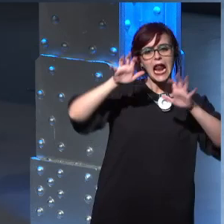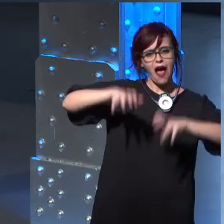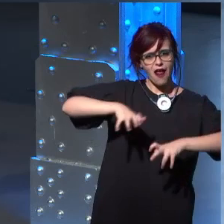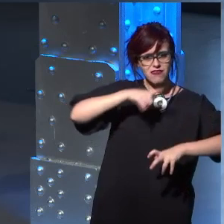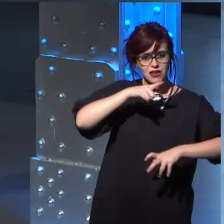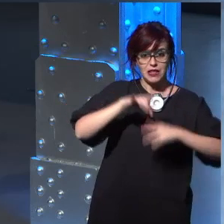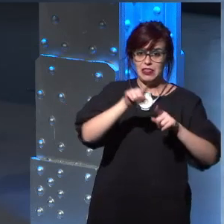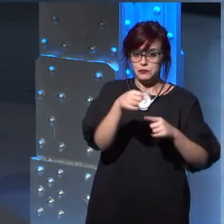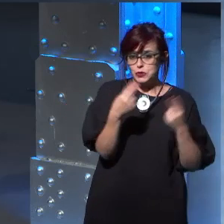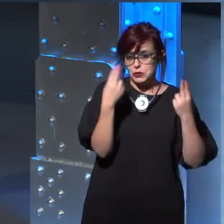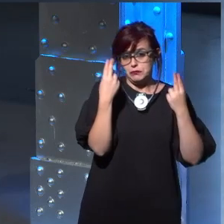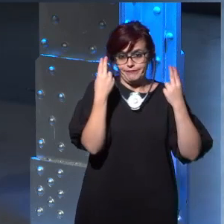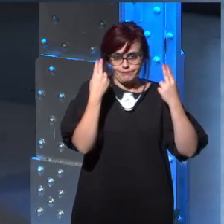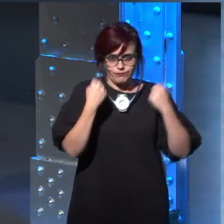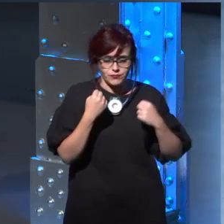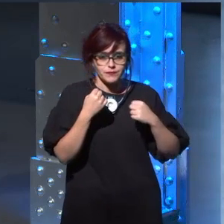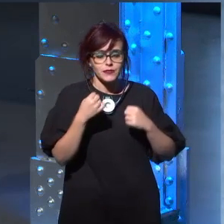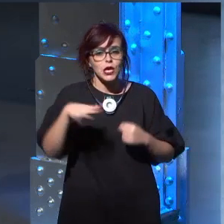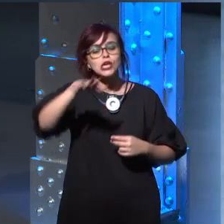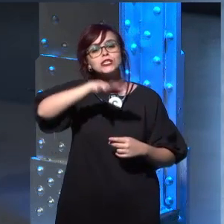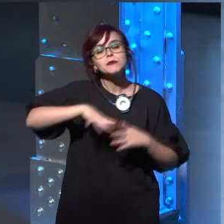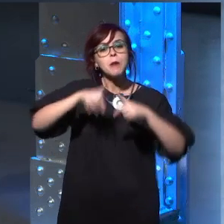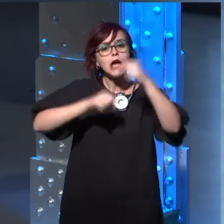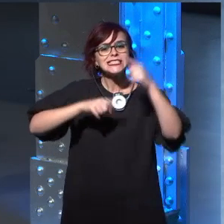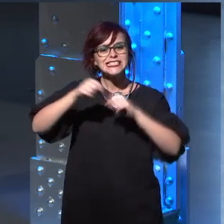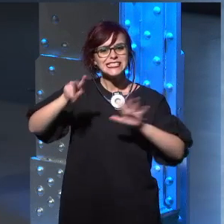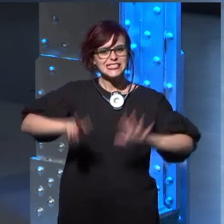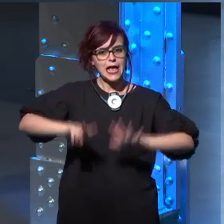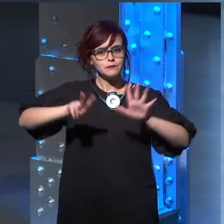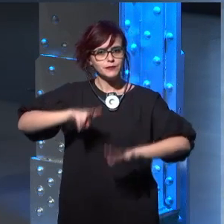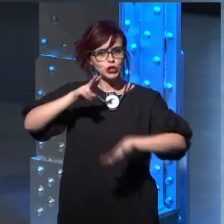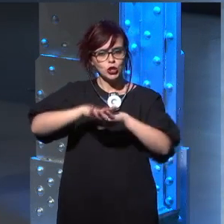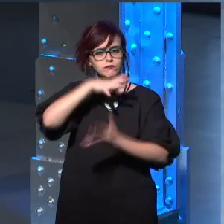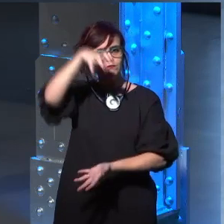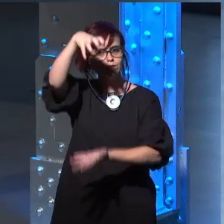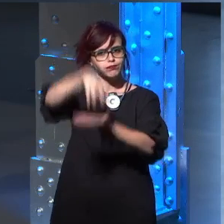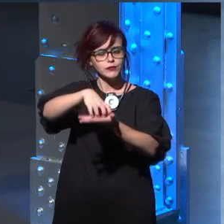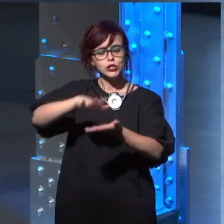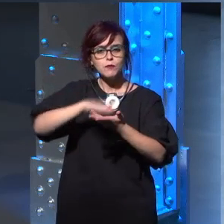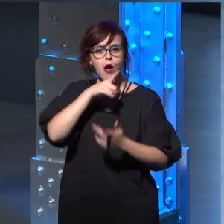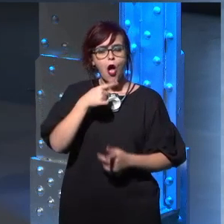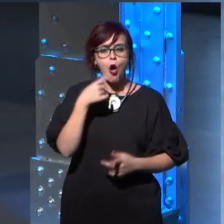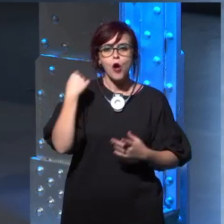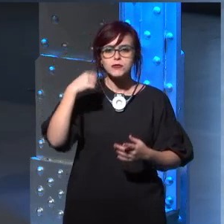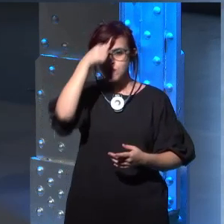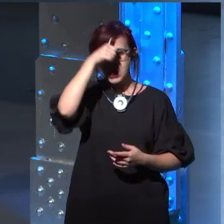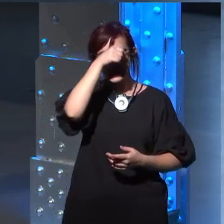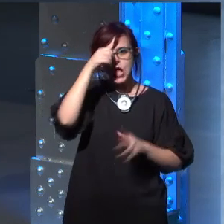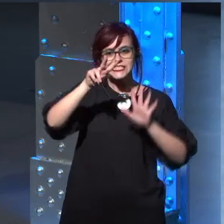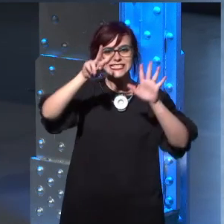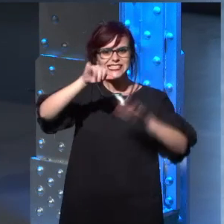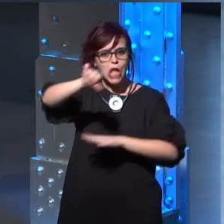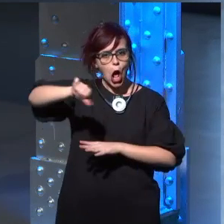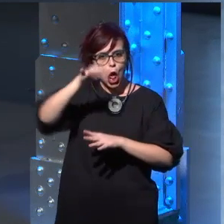tarde. En el septo estrellado, su altísima santidad ungió a Aegon con los Siete Óleos,